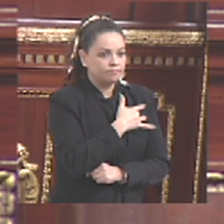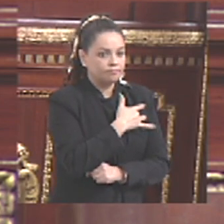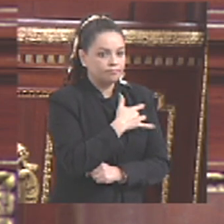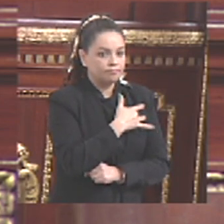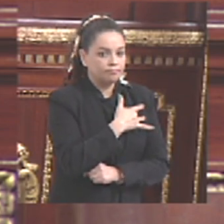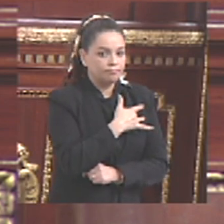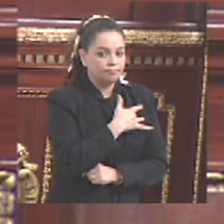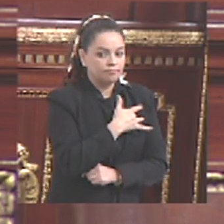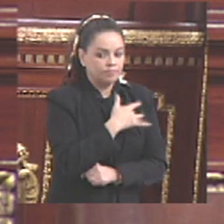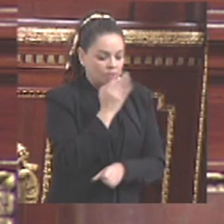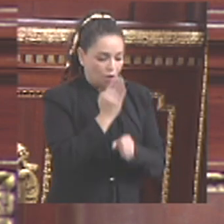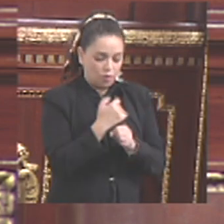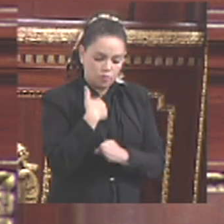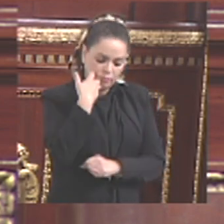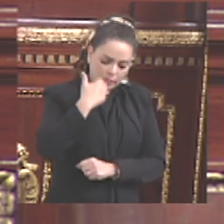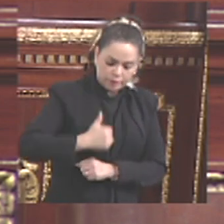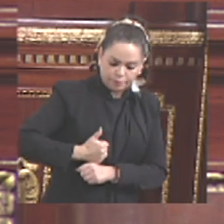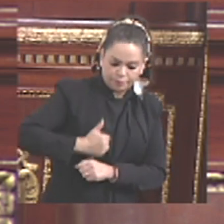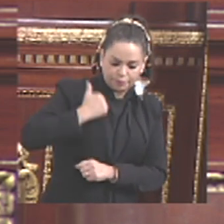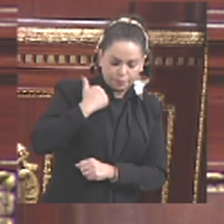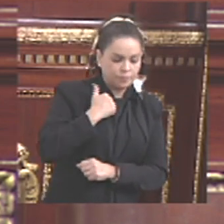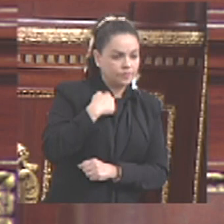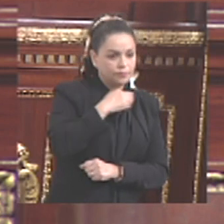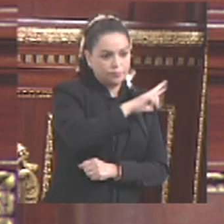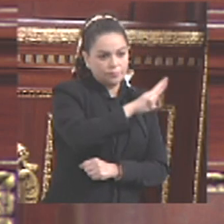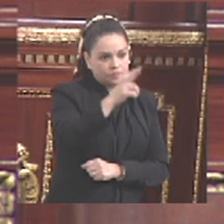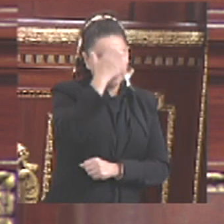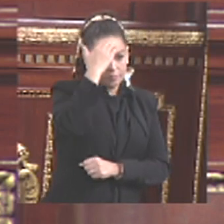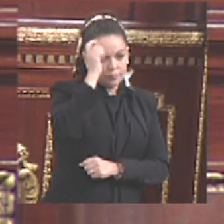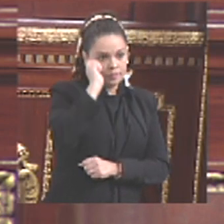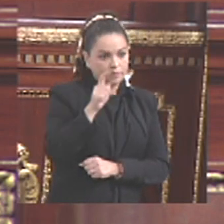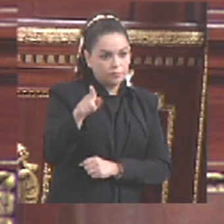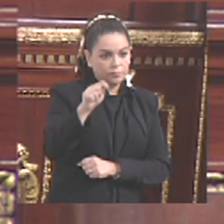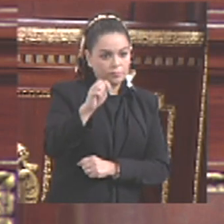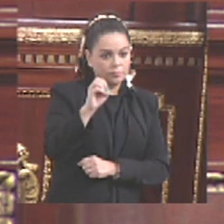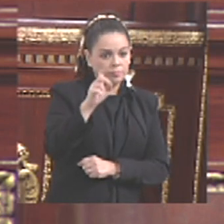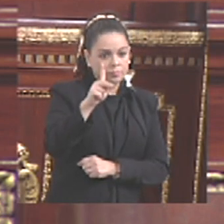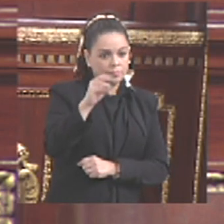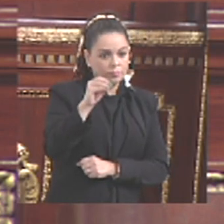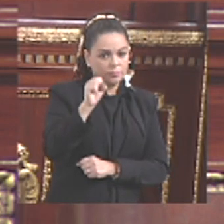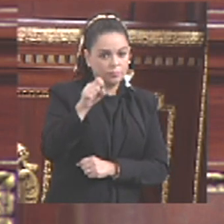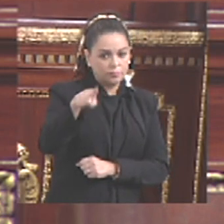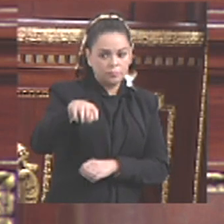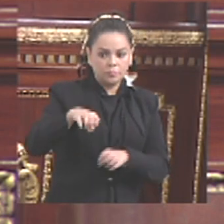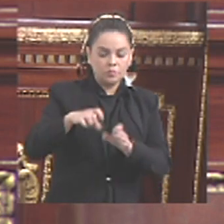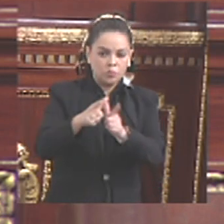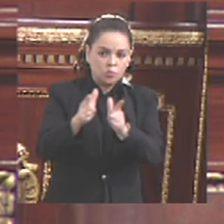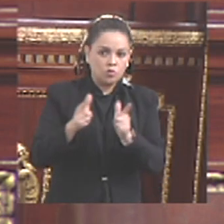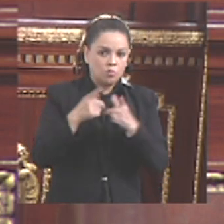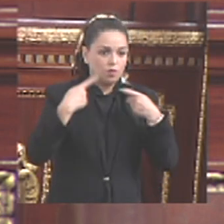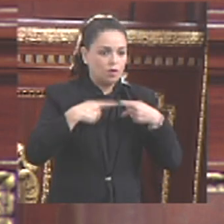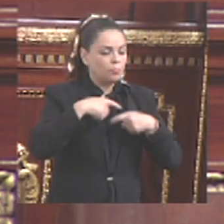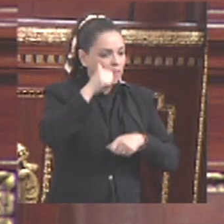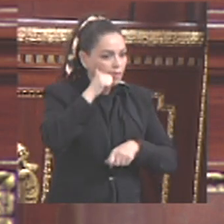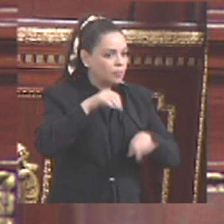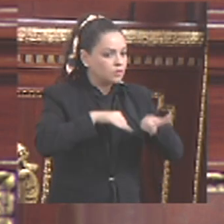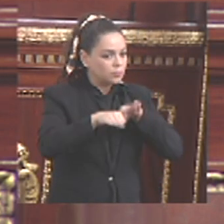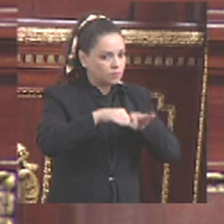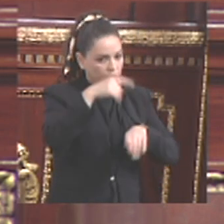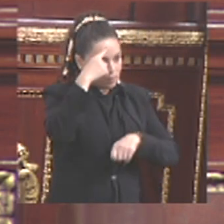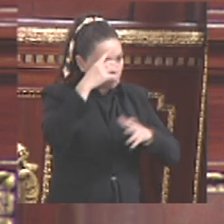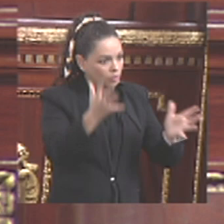Quiero ocupar este momento para reconocer a la Brigada de Rescate Topos, igualmente